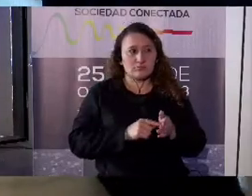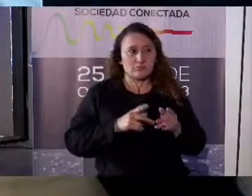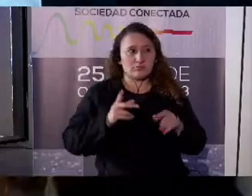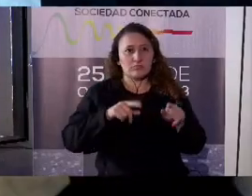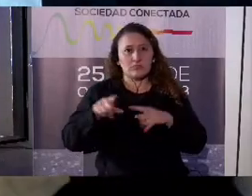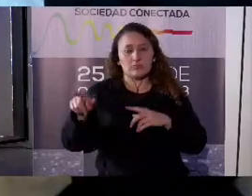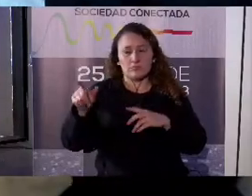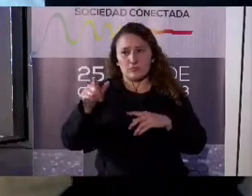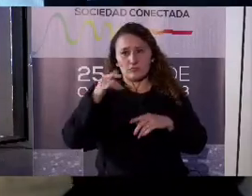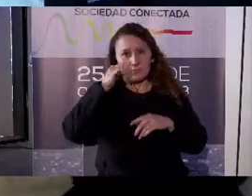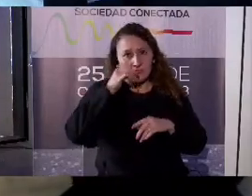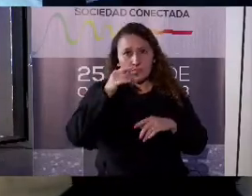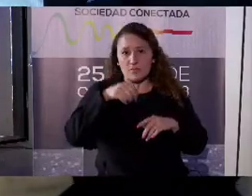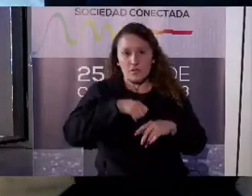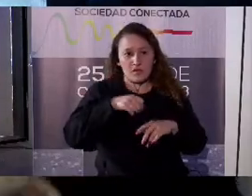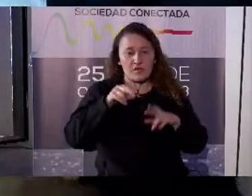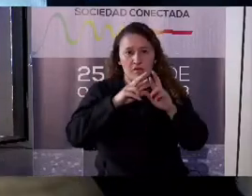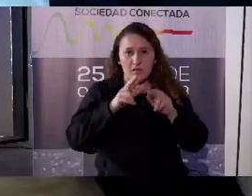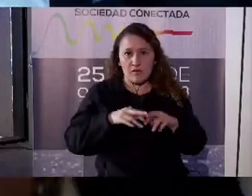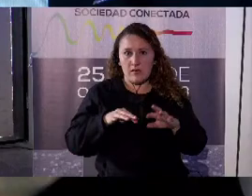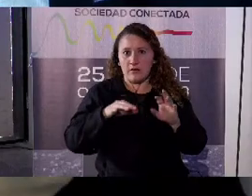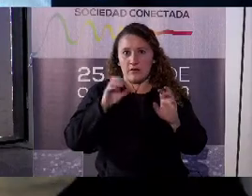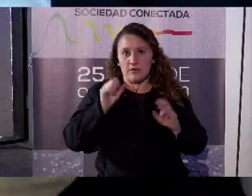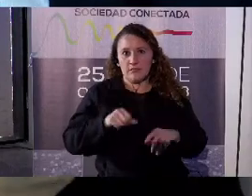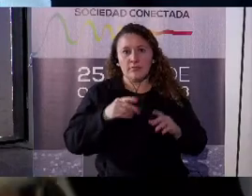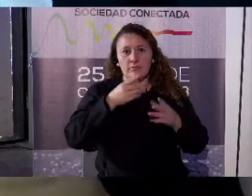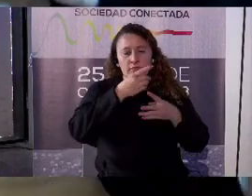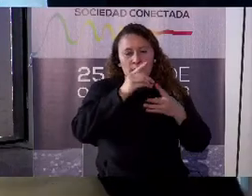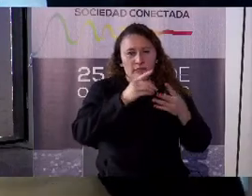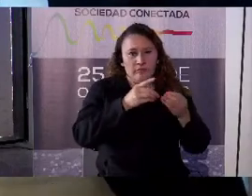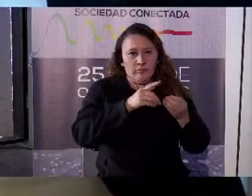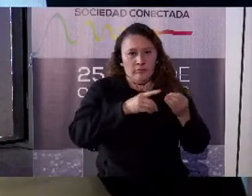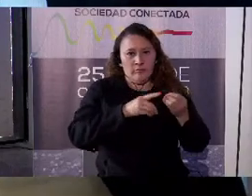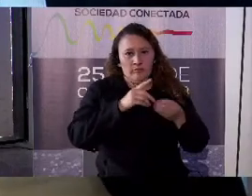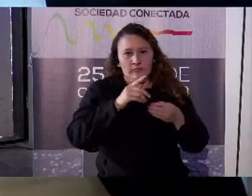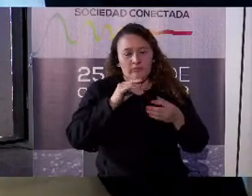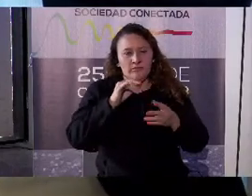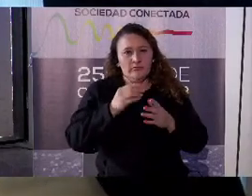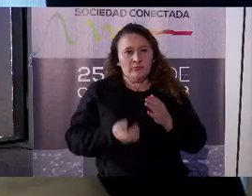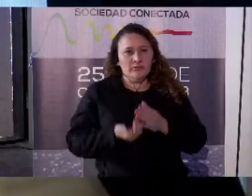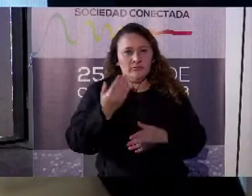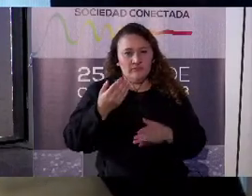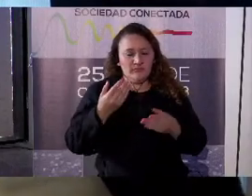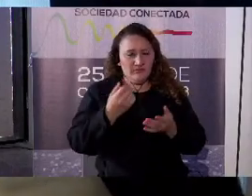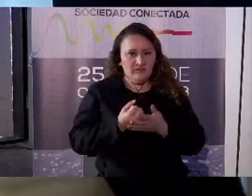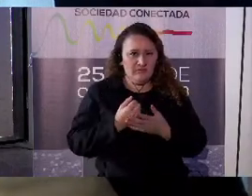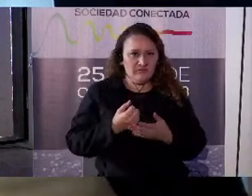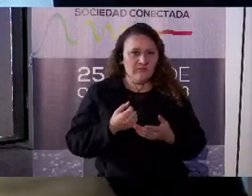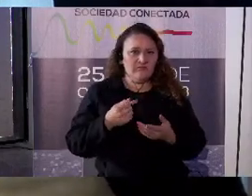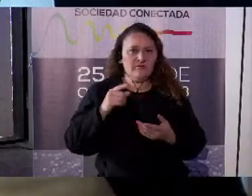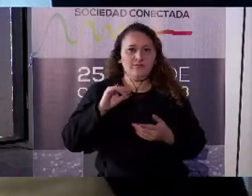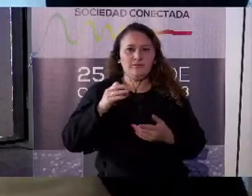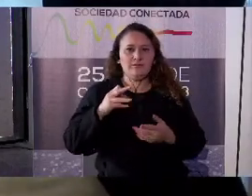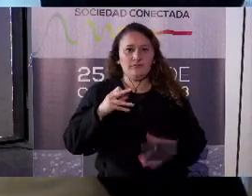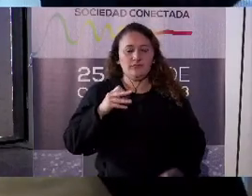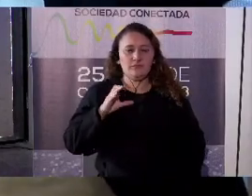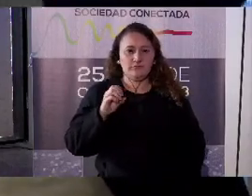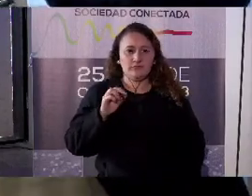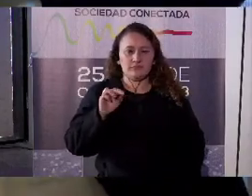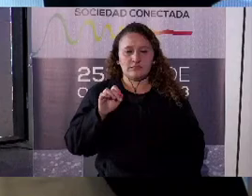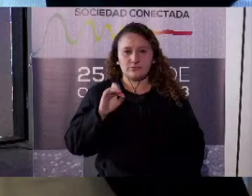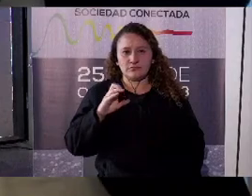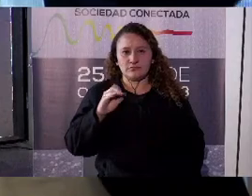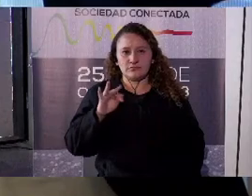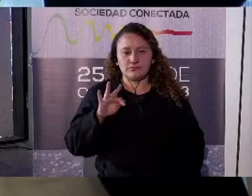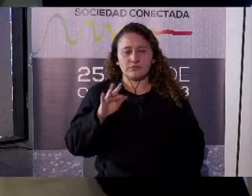tengan conectividad Wireless o otro tipo de dispositivos el tercer nivel es el Ocean Connect que es la plataforma